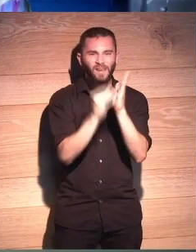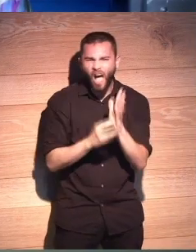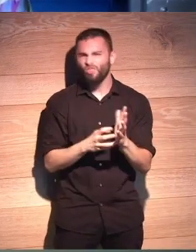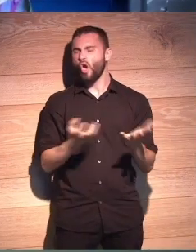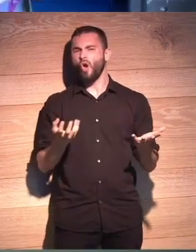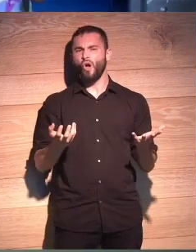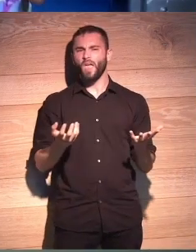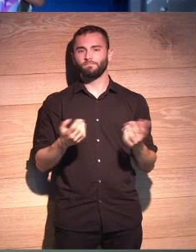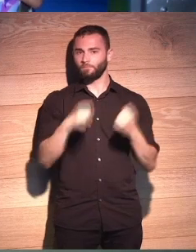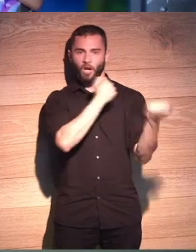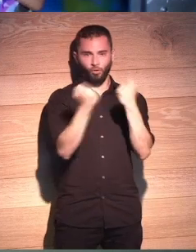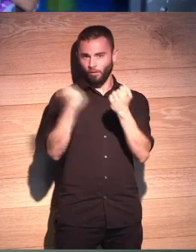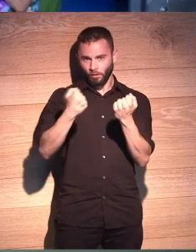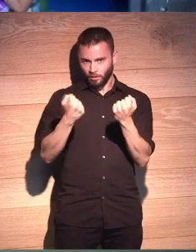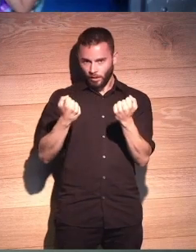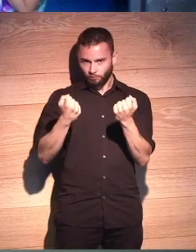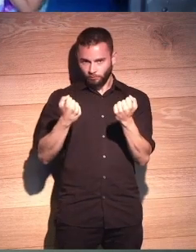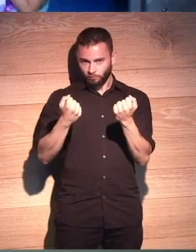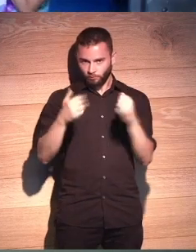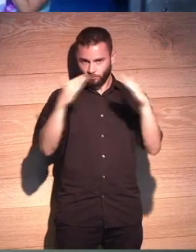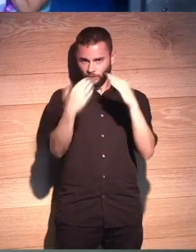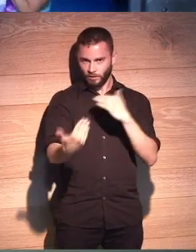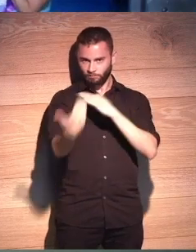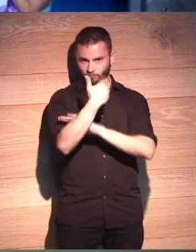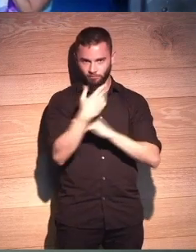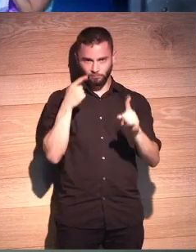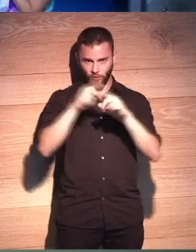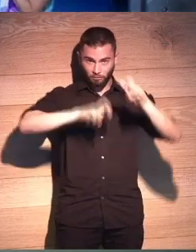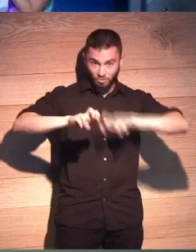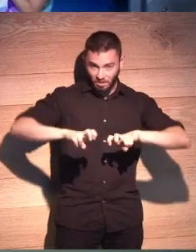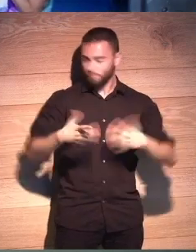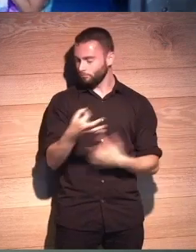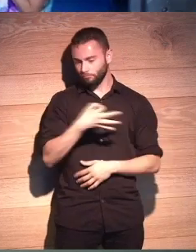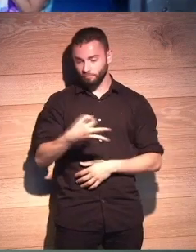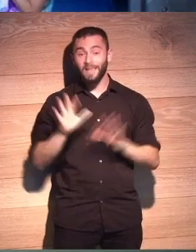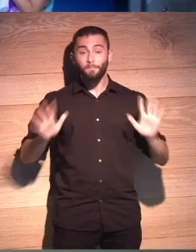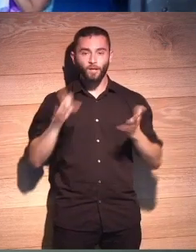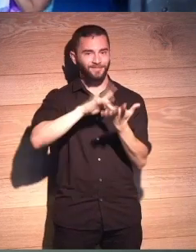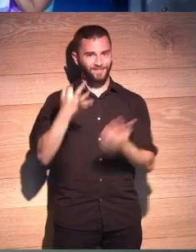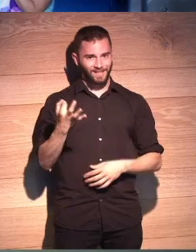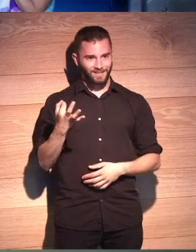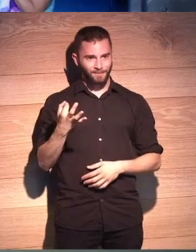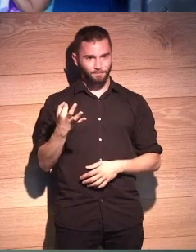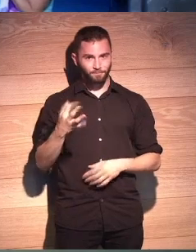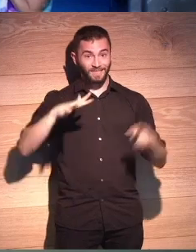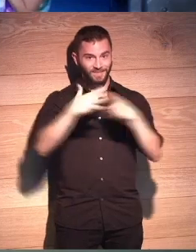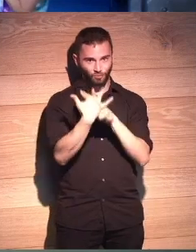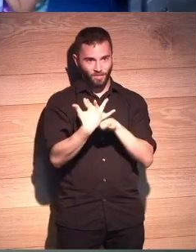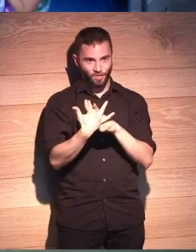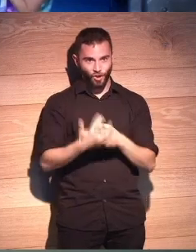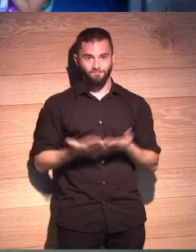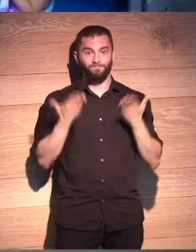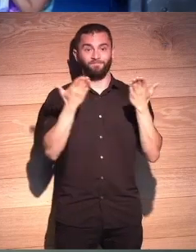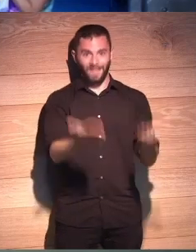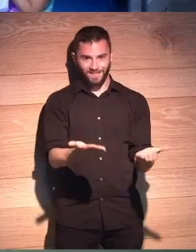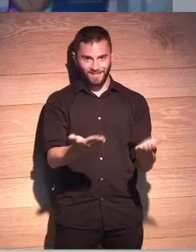viene el coche fantástico a casa a buscar. ¿Qué es lo que ocurre? Que tenemos esta situación, que es lo que nos